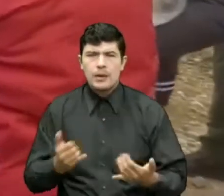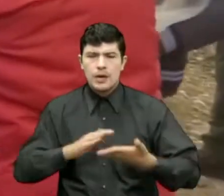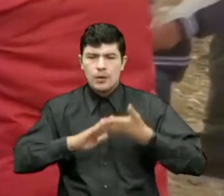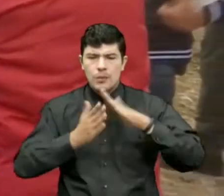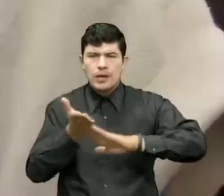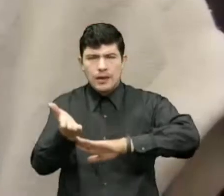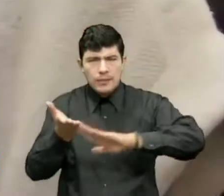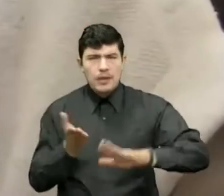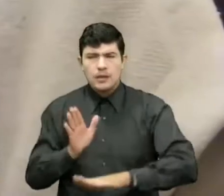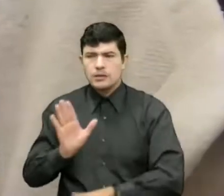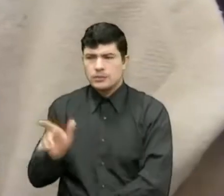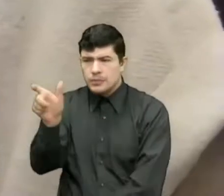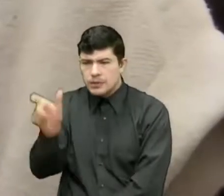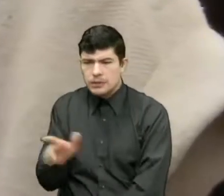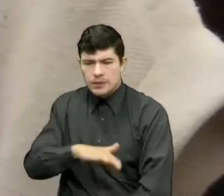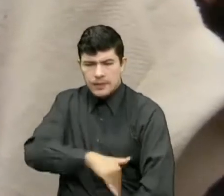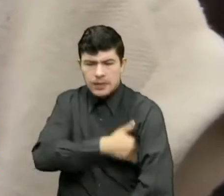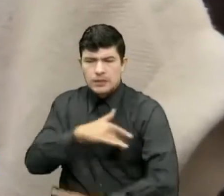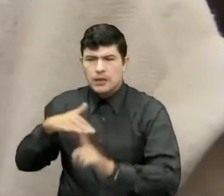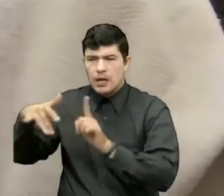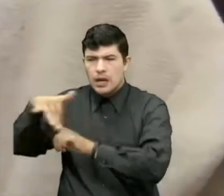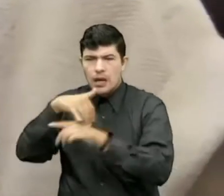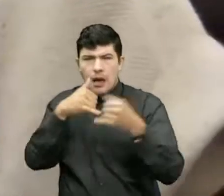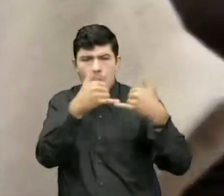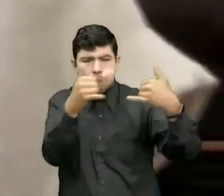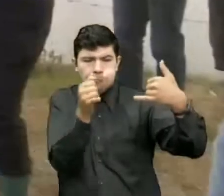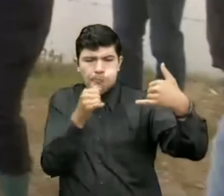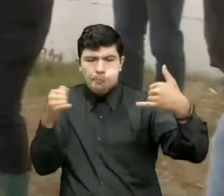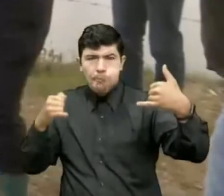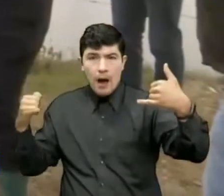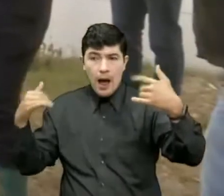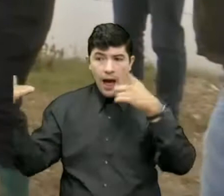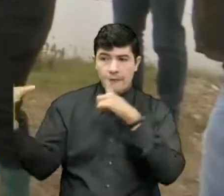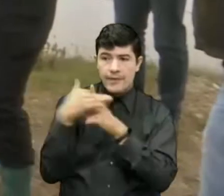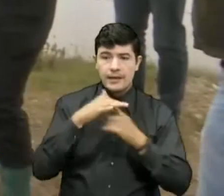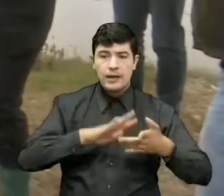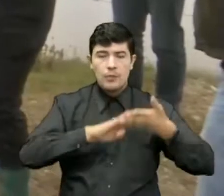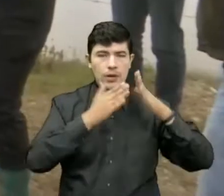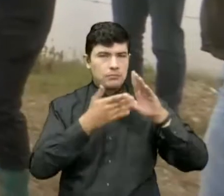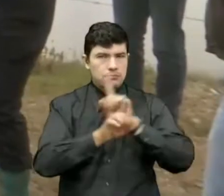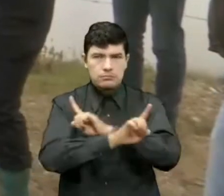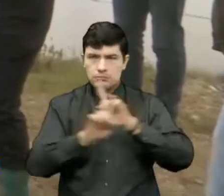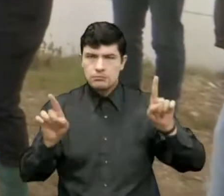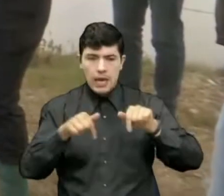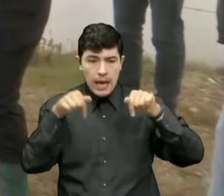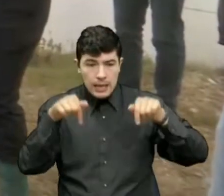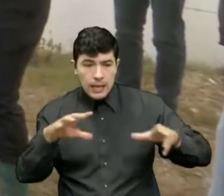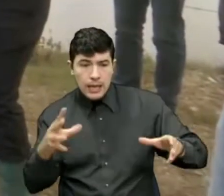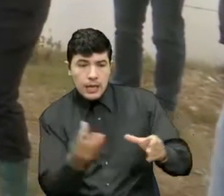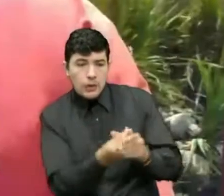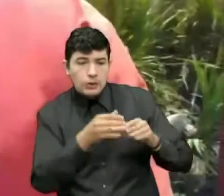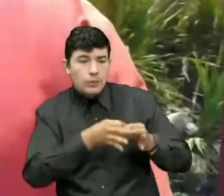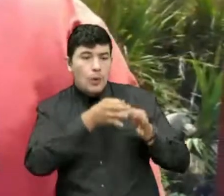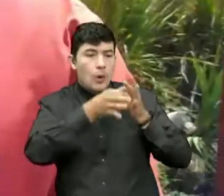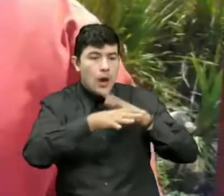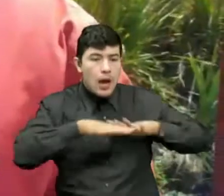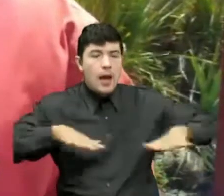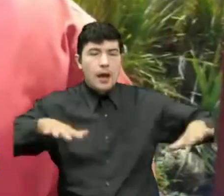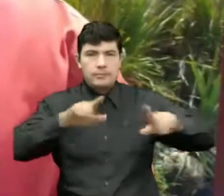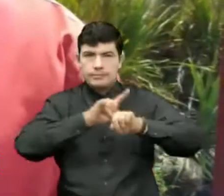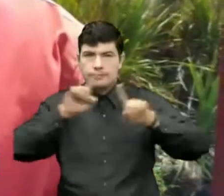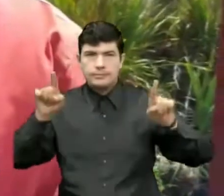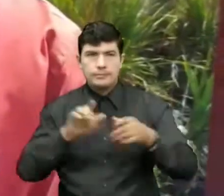al ministro de Ambiente que la delimitación del páramo de Santurbán no incluya este sector. La línea de